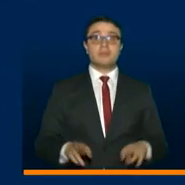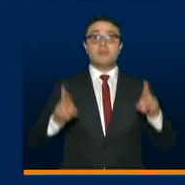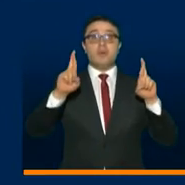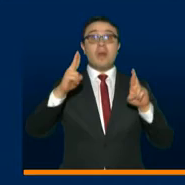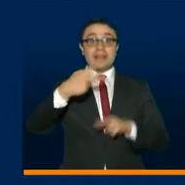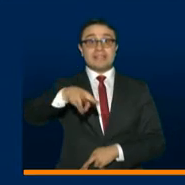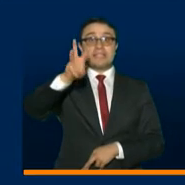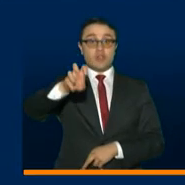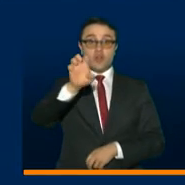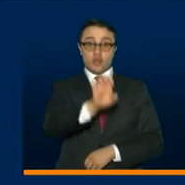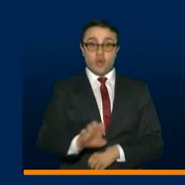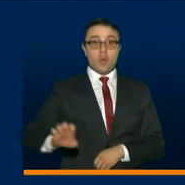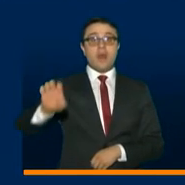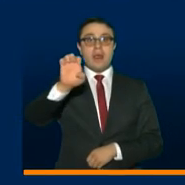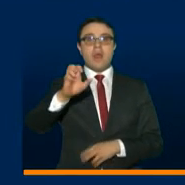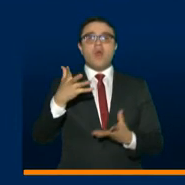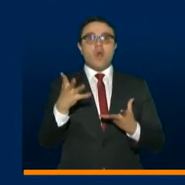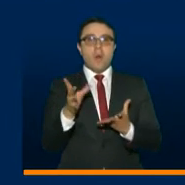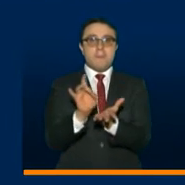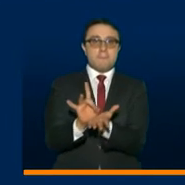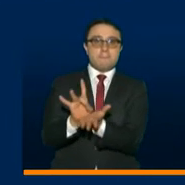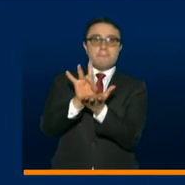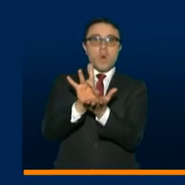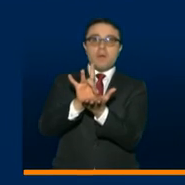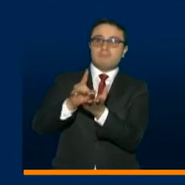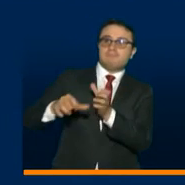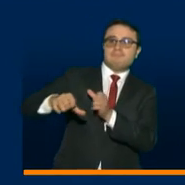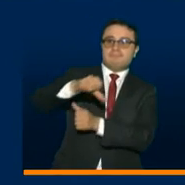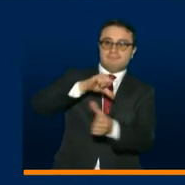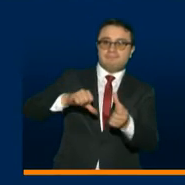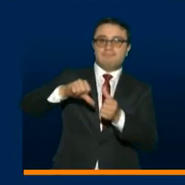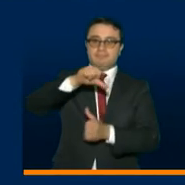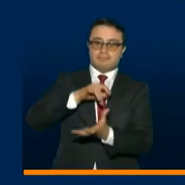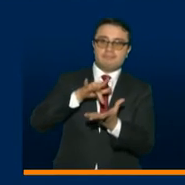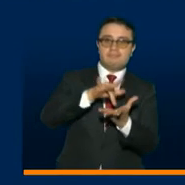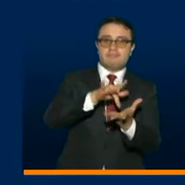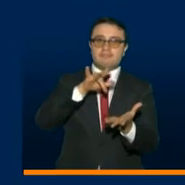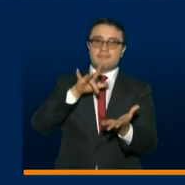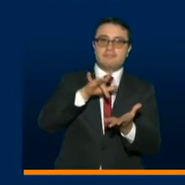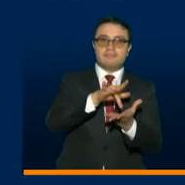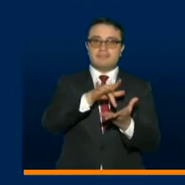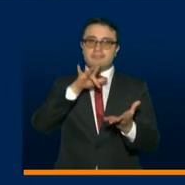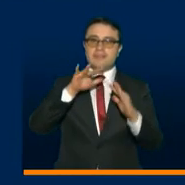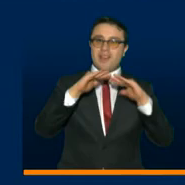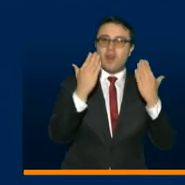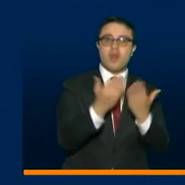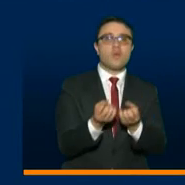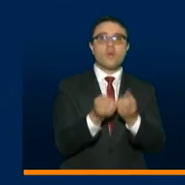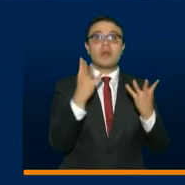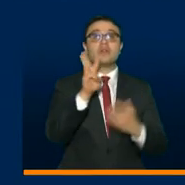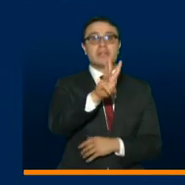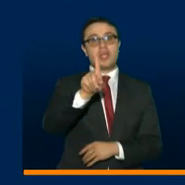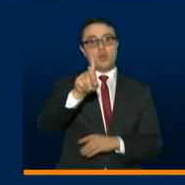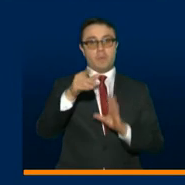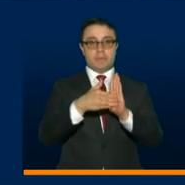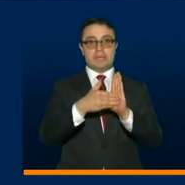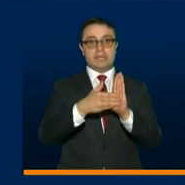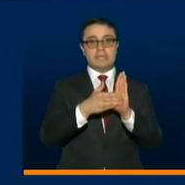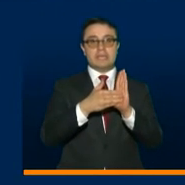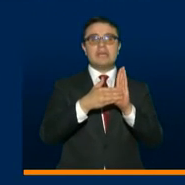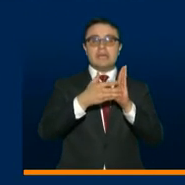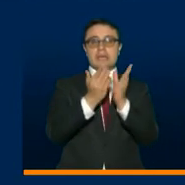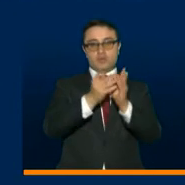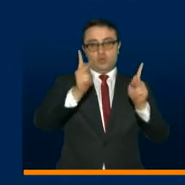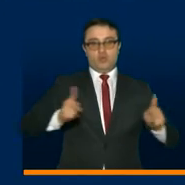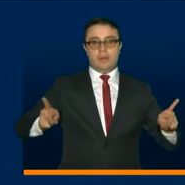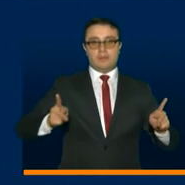se reincorporen a través del modelo de alternancia 31.300 estudiantes. Es apenas el 6% de la